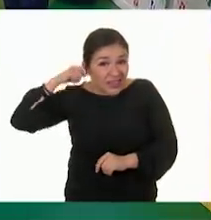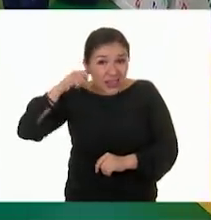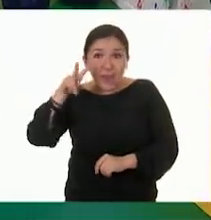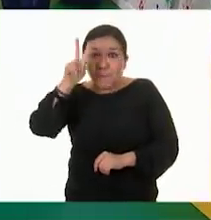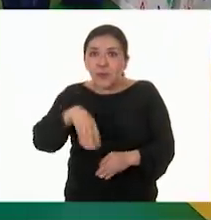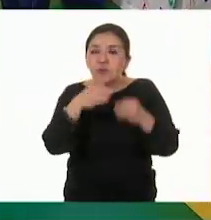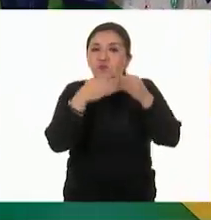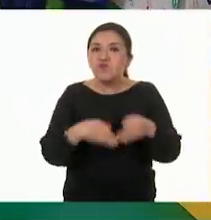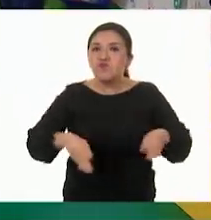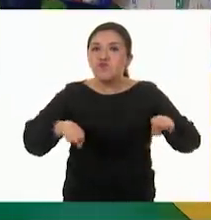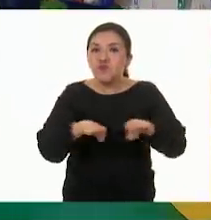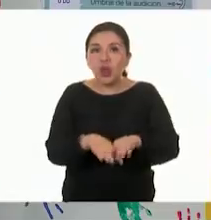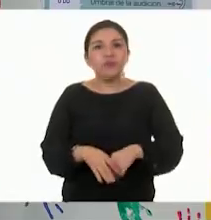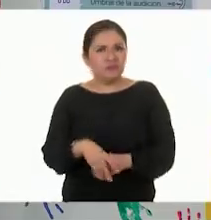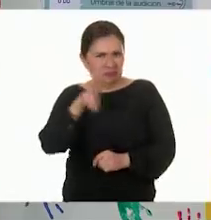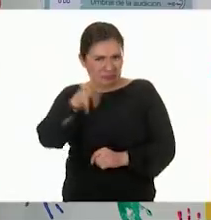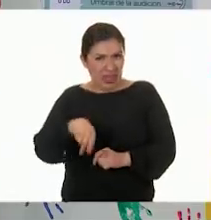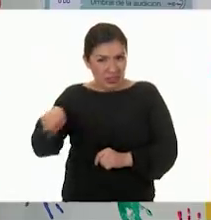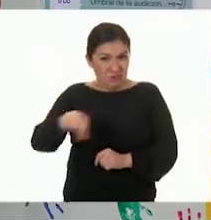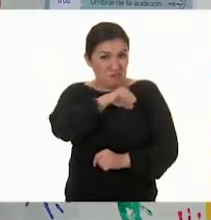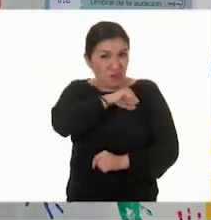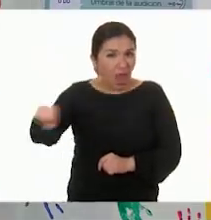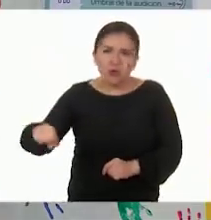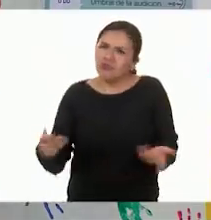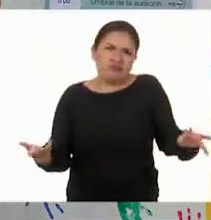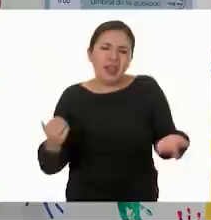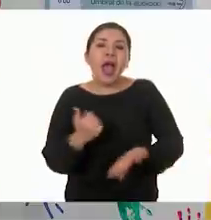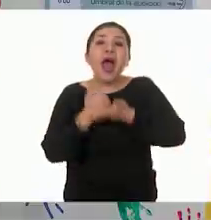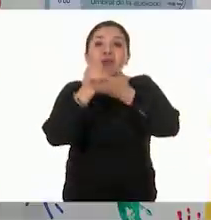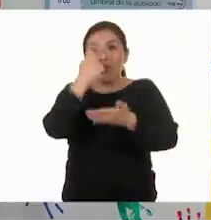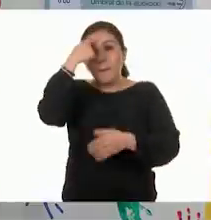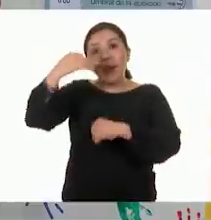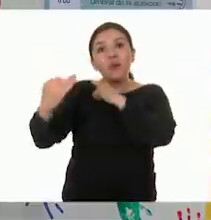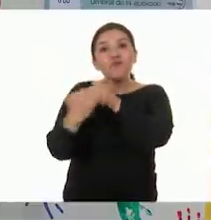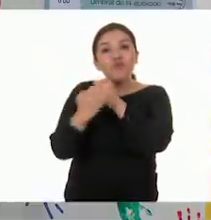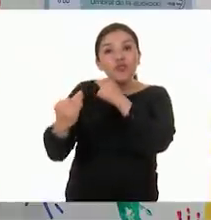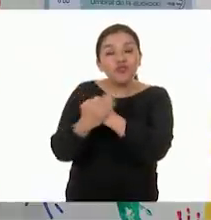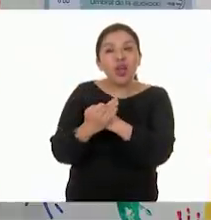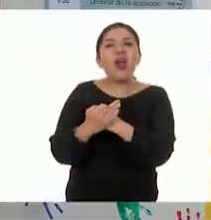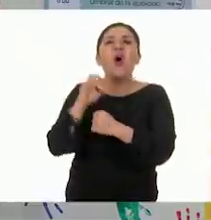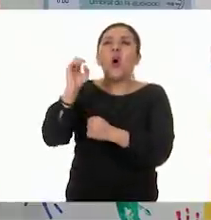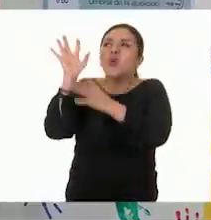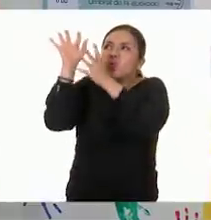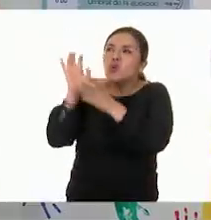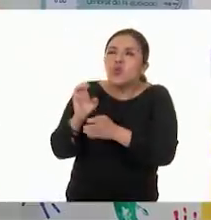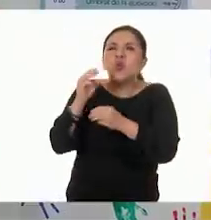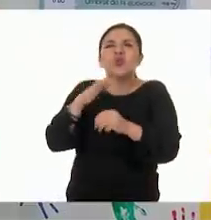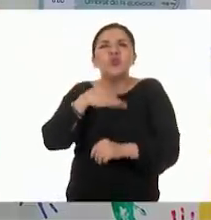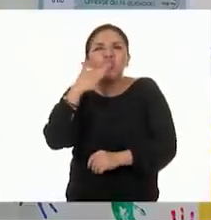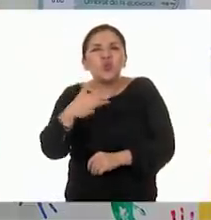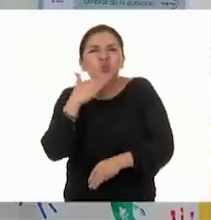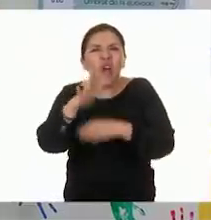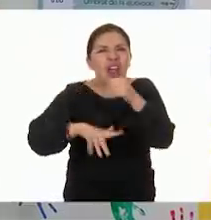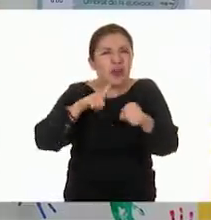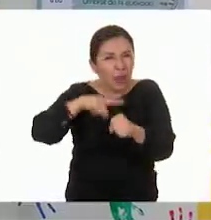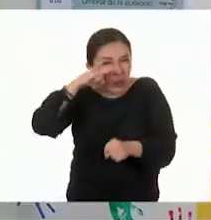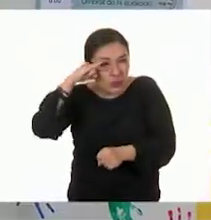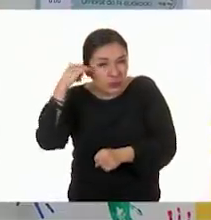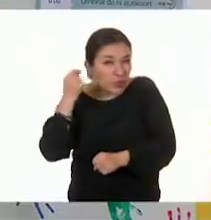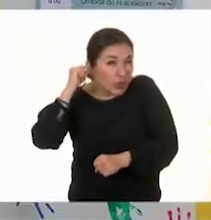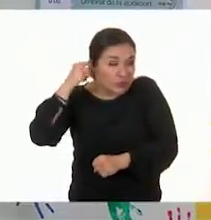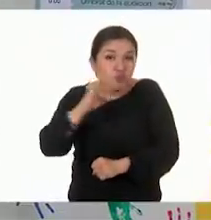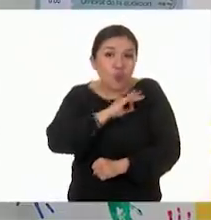realmente importante. No es tan desagradable porque nos ayuda a retener todo el polvo, la mugre o las bacterias que puedan entrar